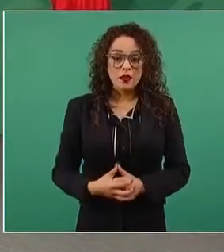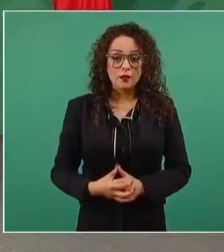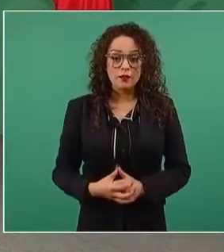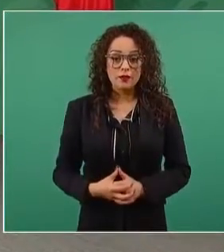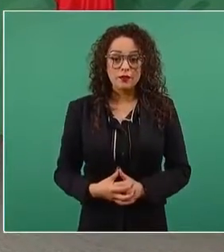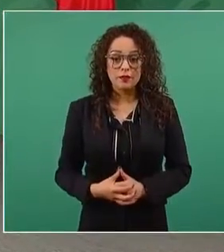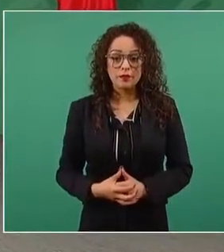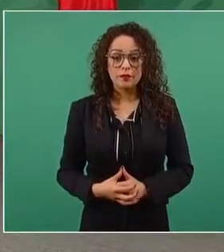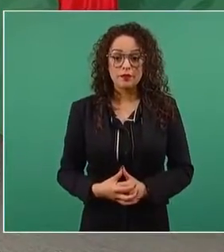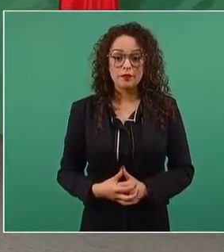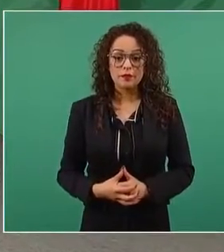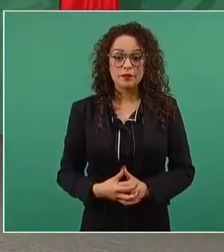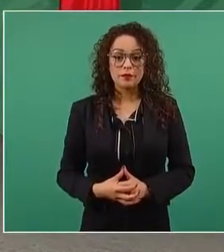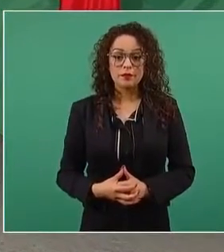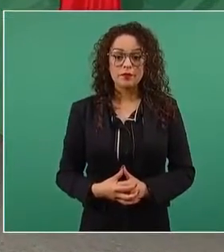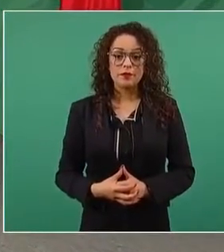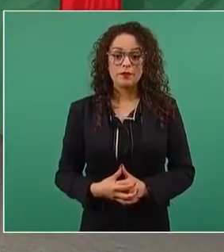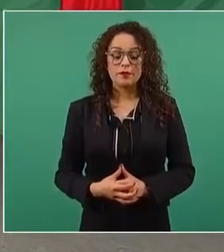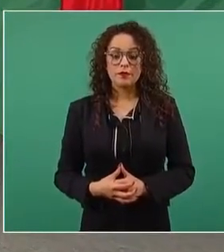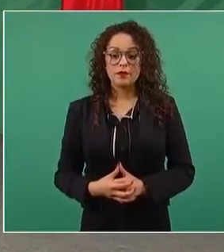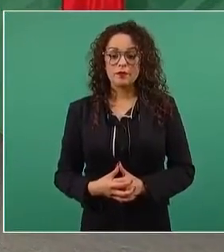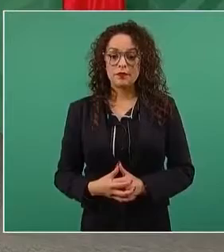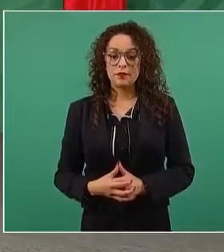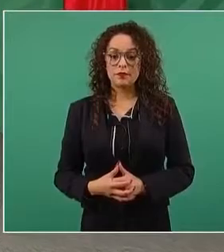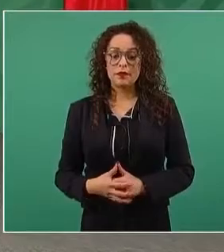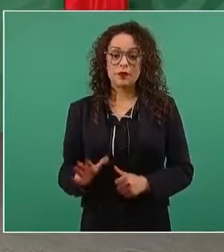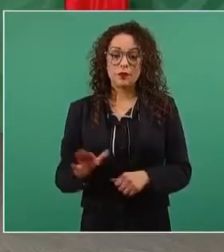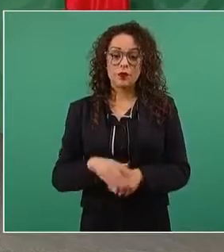Siendo cercano a Juárez,